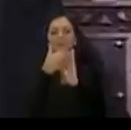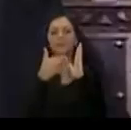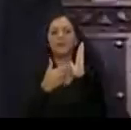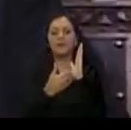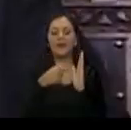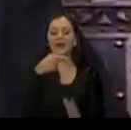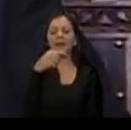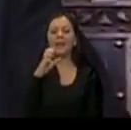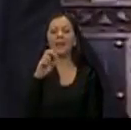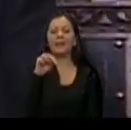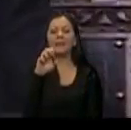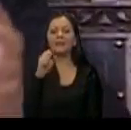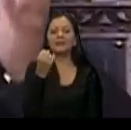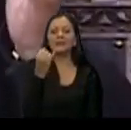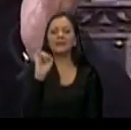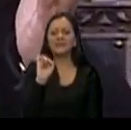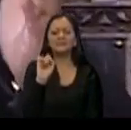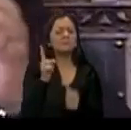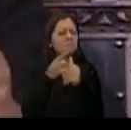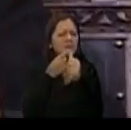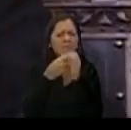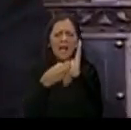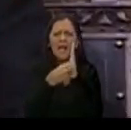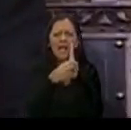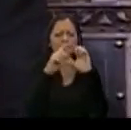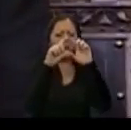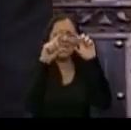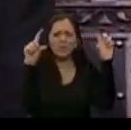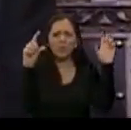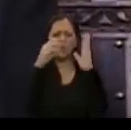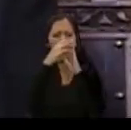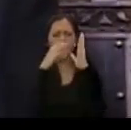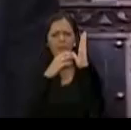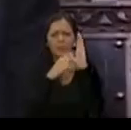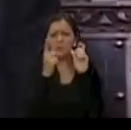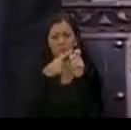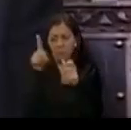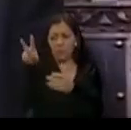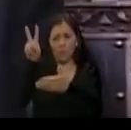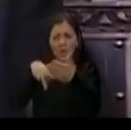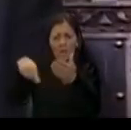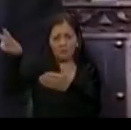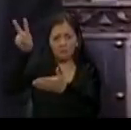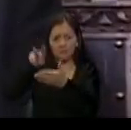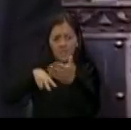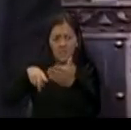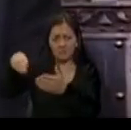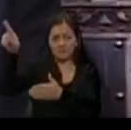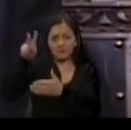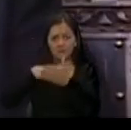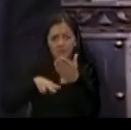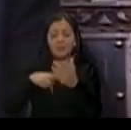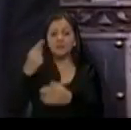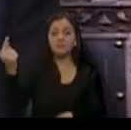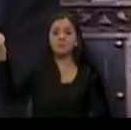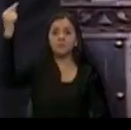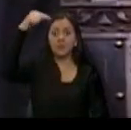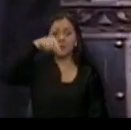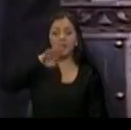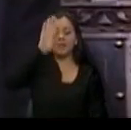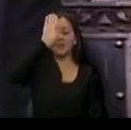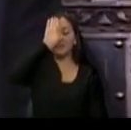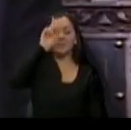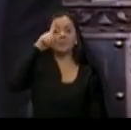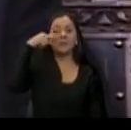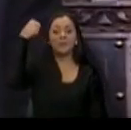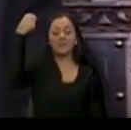Génesis a propósito de su interrogante. Vendrá el Papa y vendrá el sínodo,